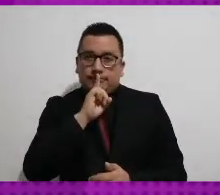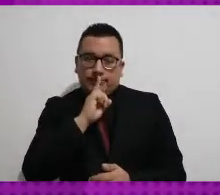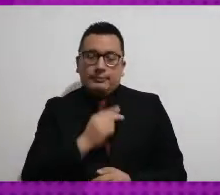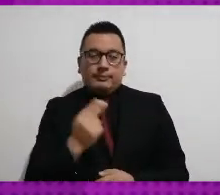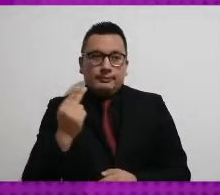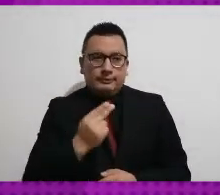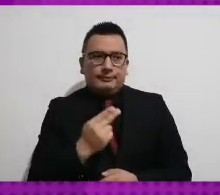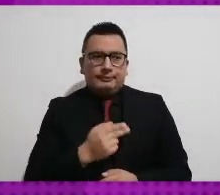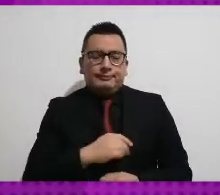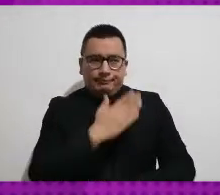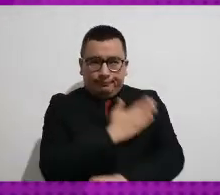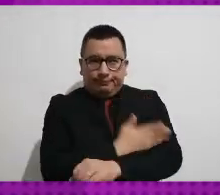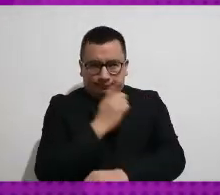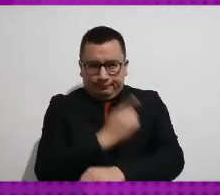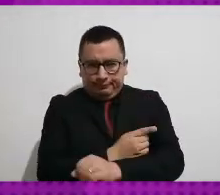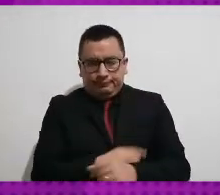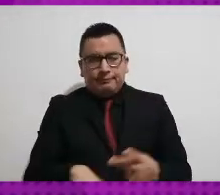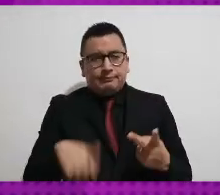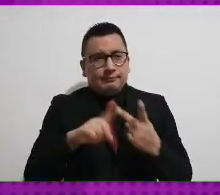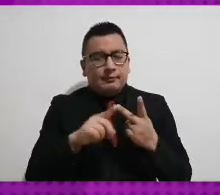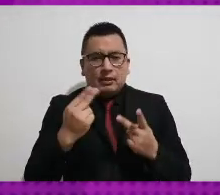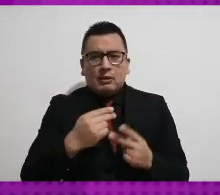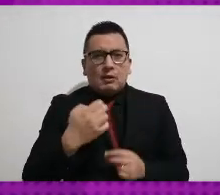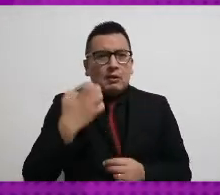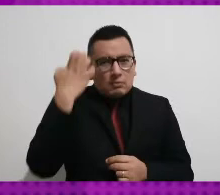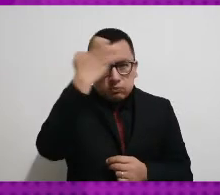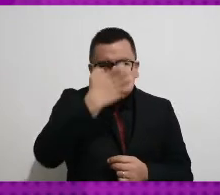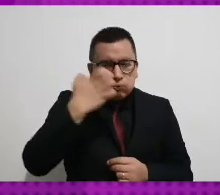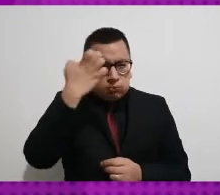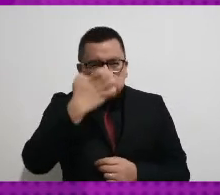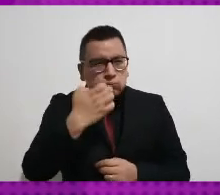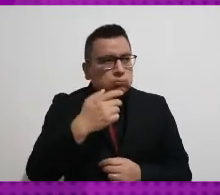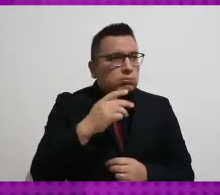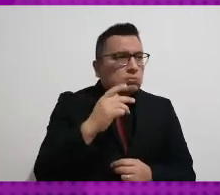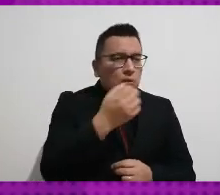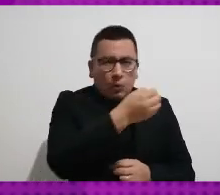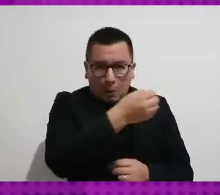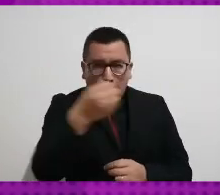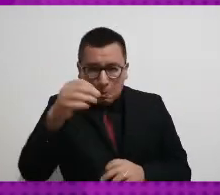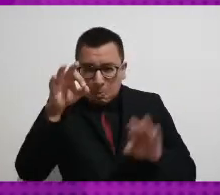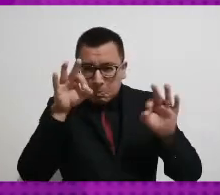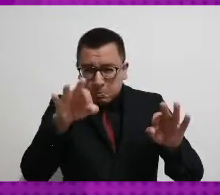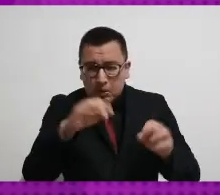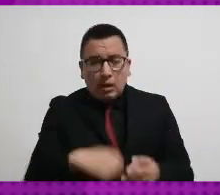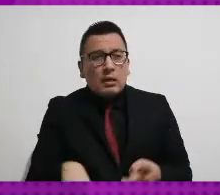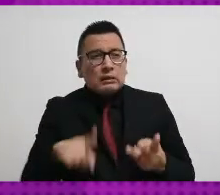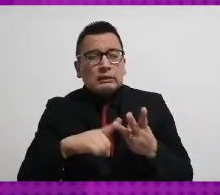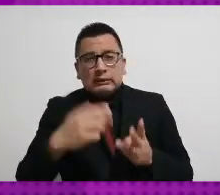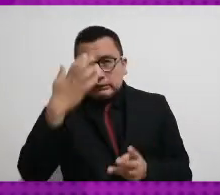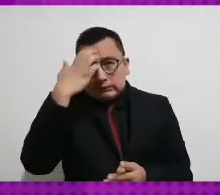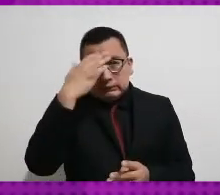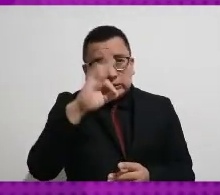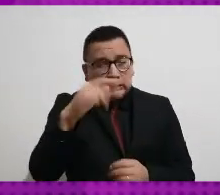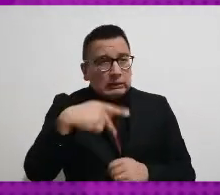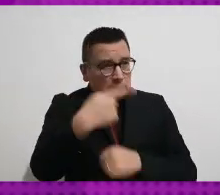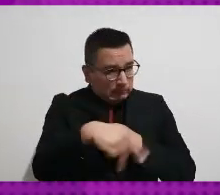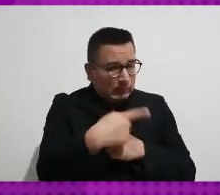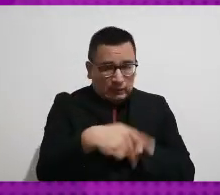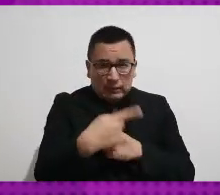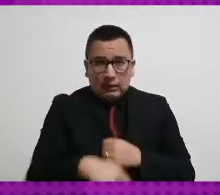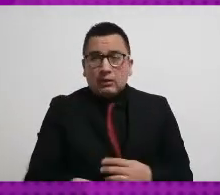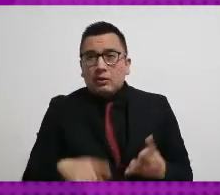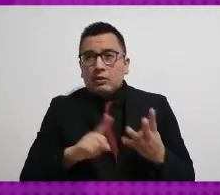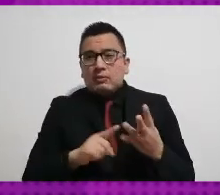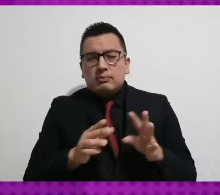calidad, gestión y habilidades del equipo de auditoría, los riesgos que representa la misma auditoría, la